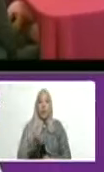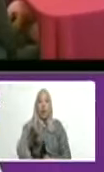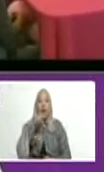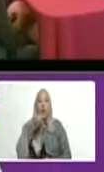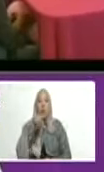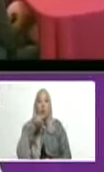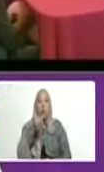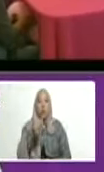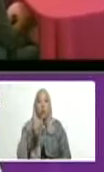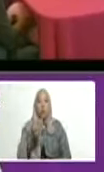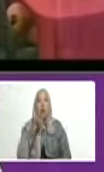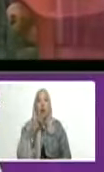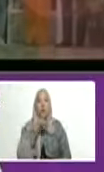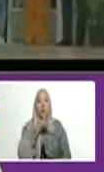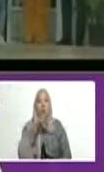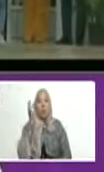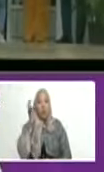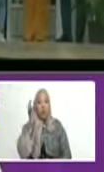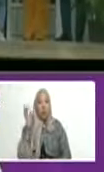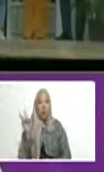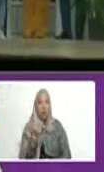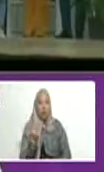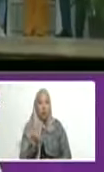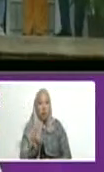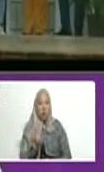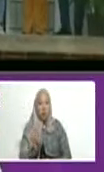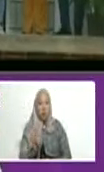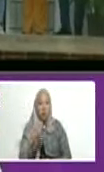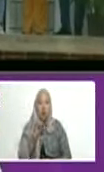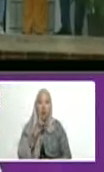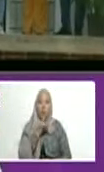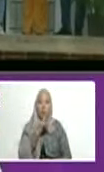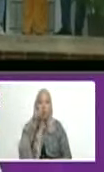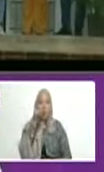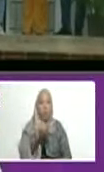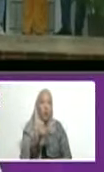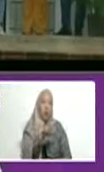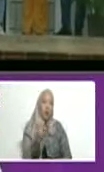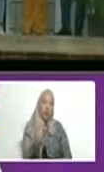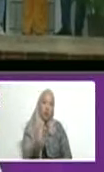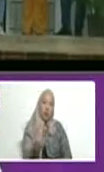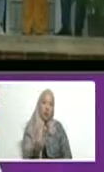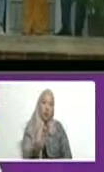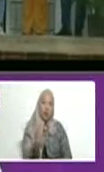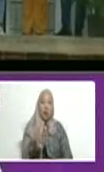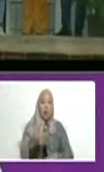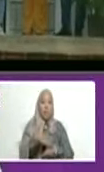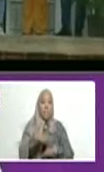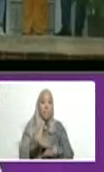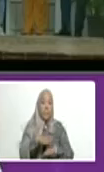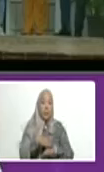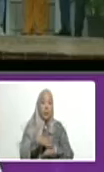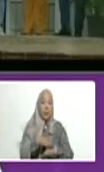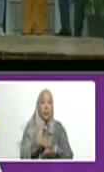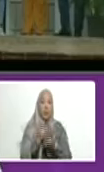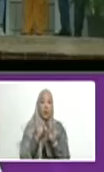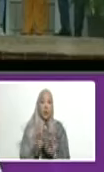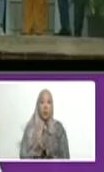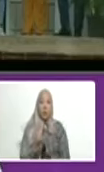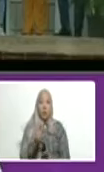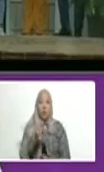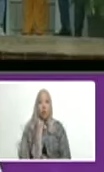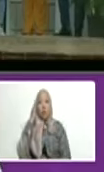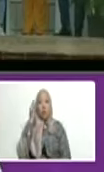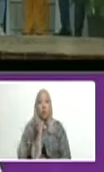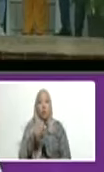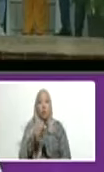les digo. A nombre de la mujer venezolana, a nombre del pueblo de Venezuela, pidan lo que quieran. Pero ustedes